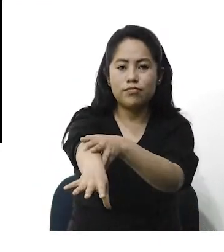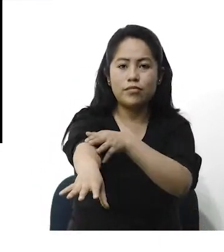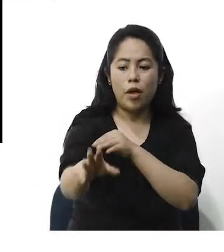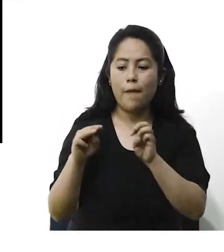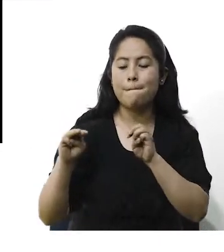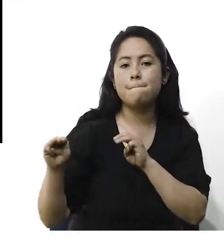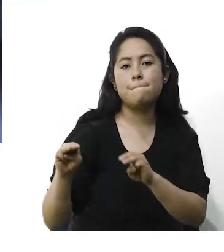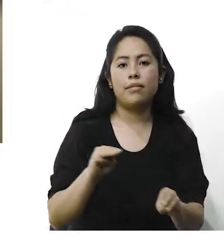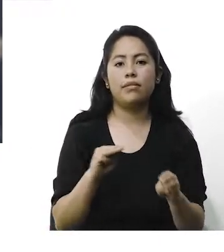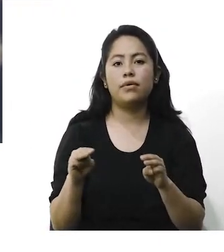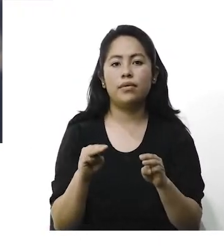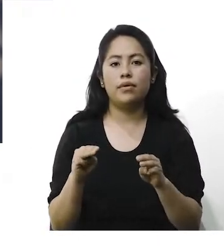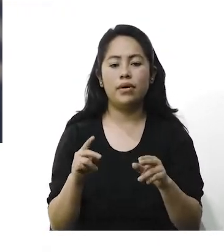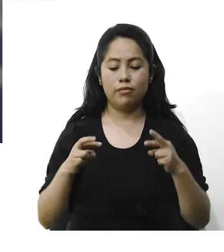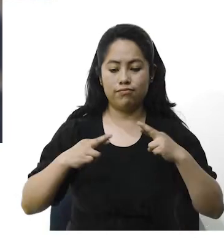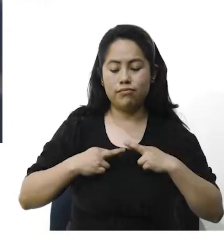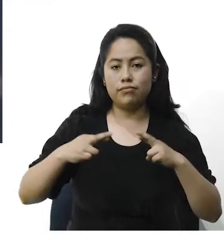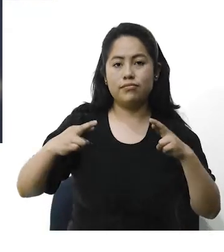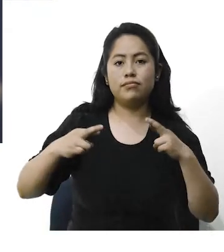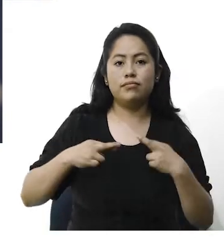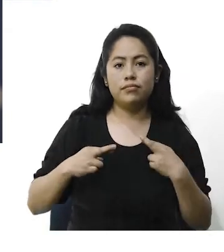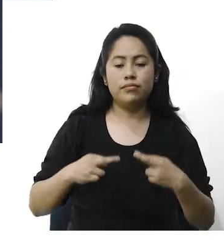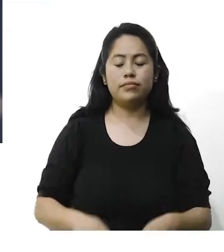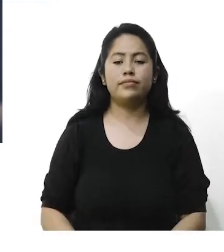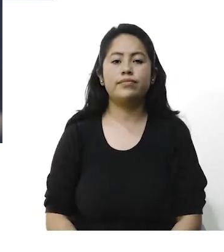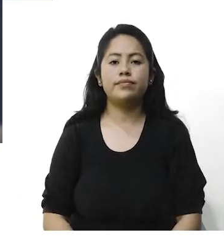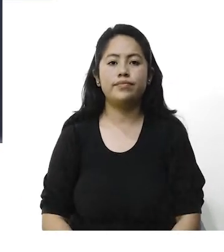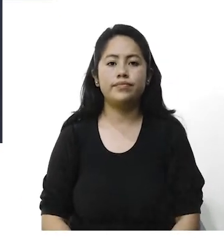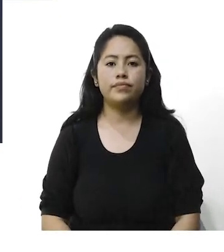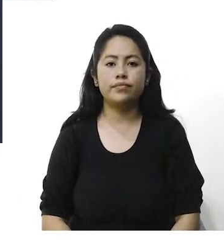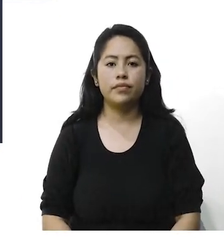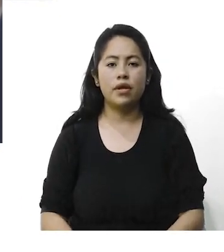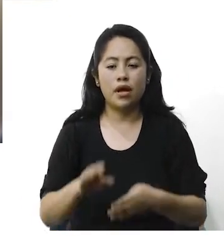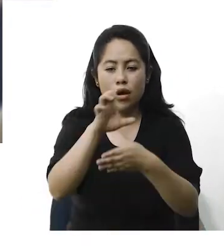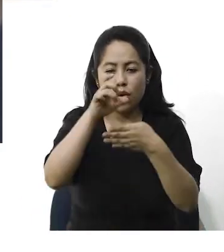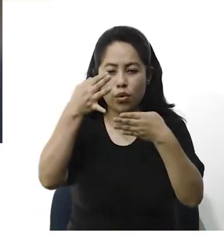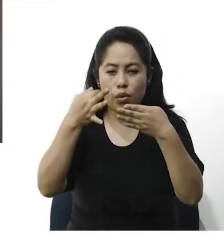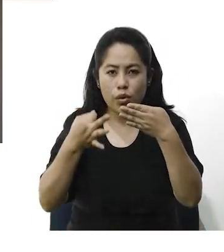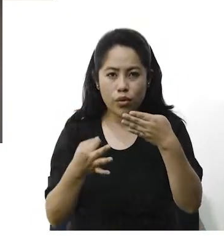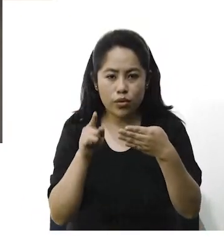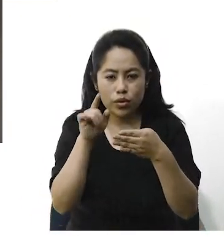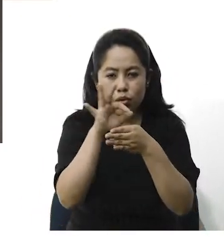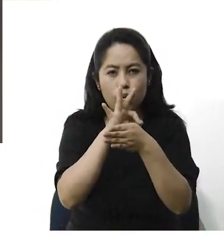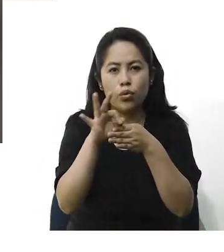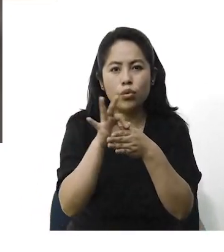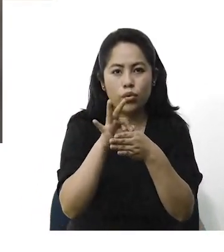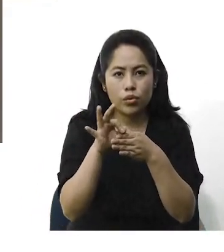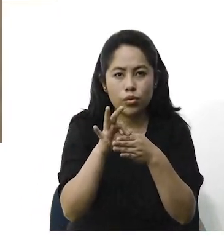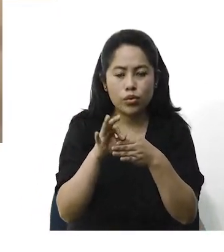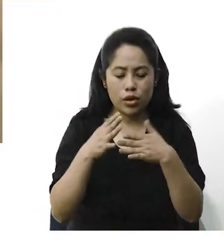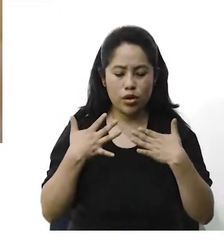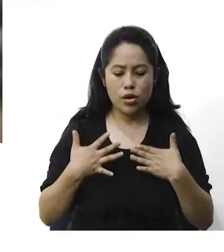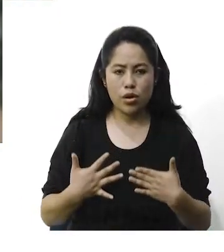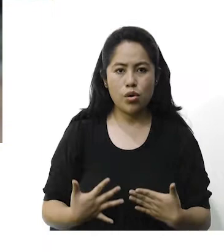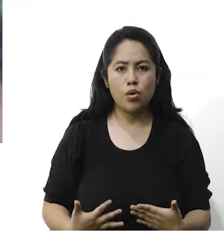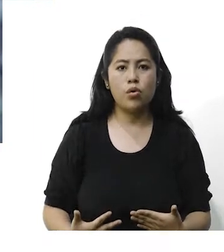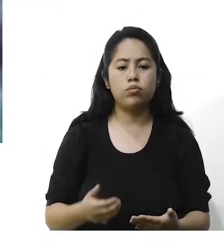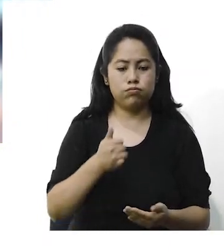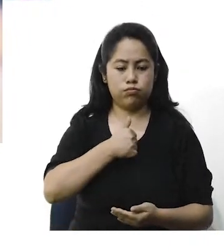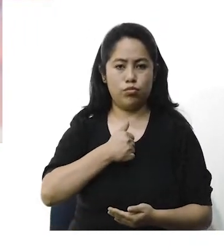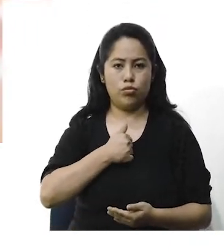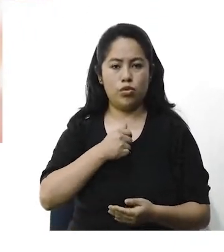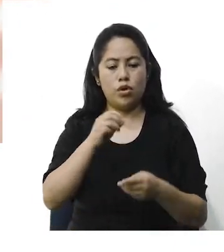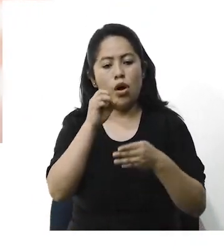podamos respirar, ¿ya? Cumplen funciones voluntarias e involuntarias. Y las interneuronas,